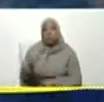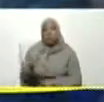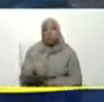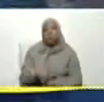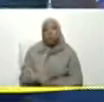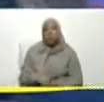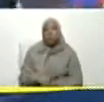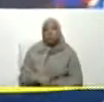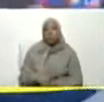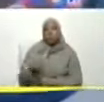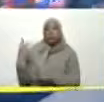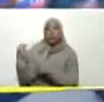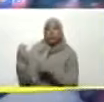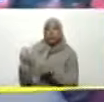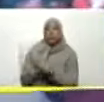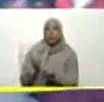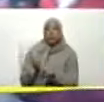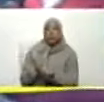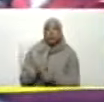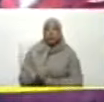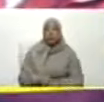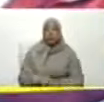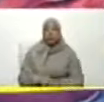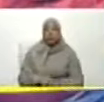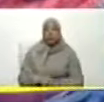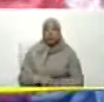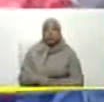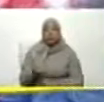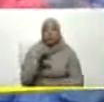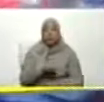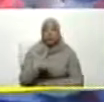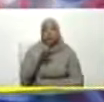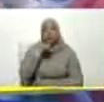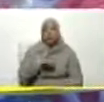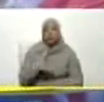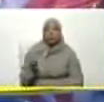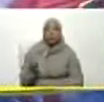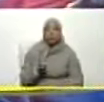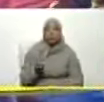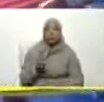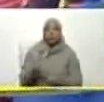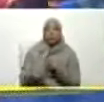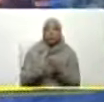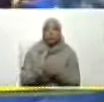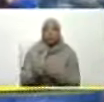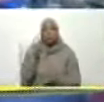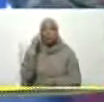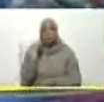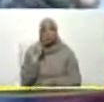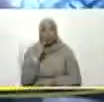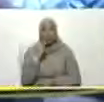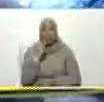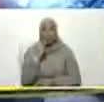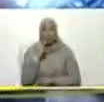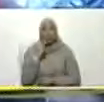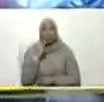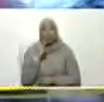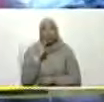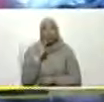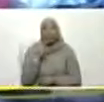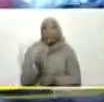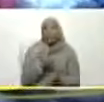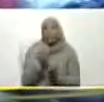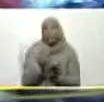la esperanza, somos la calle, somos la historia, somos Bolívar y por